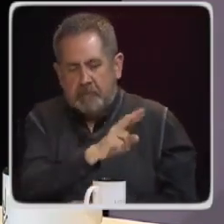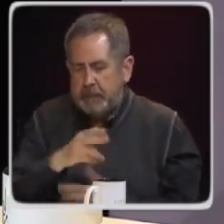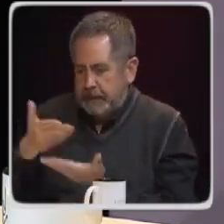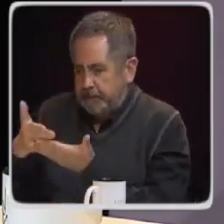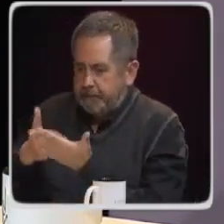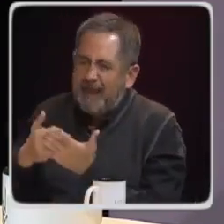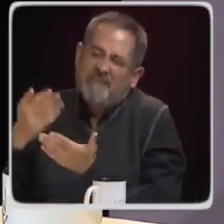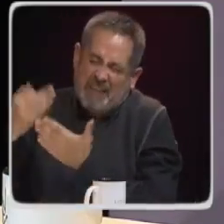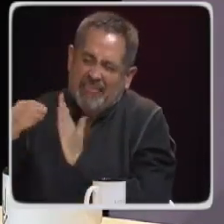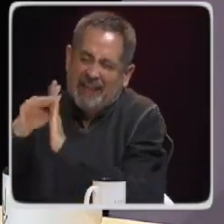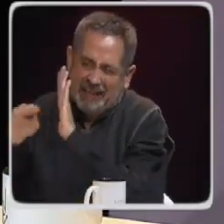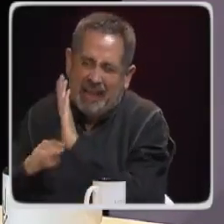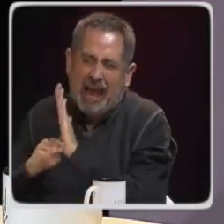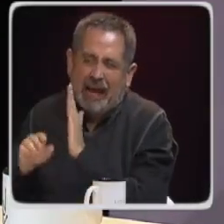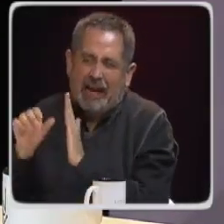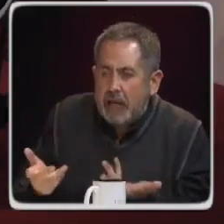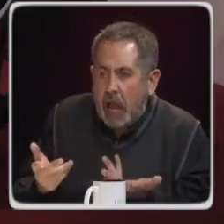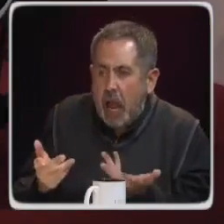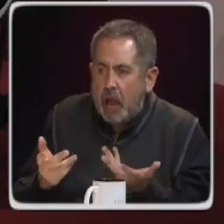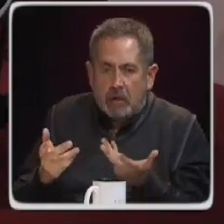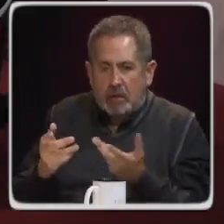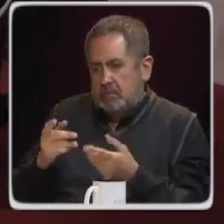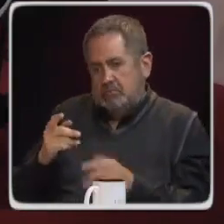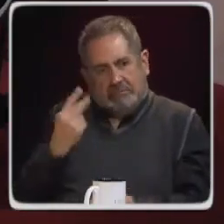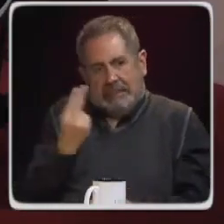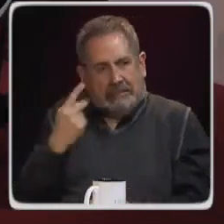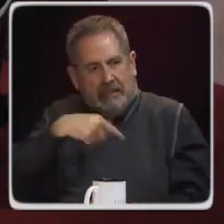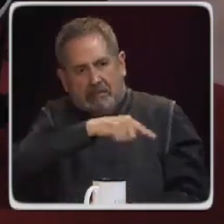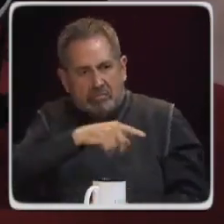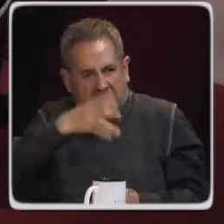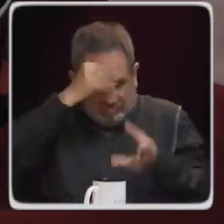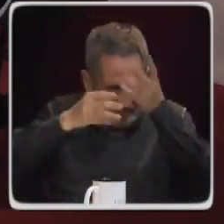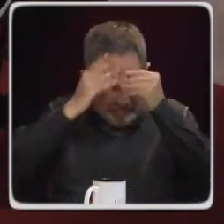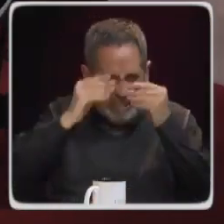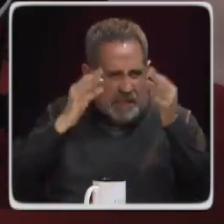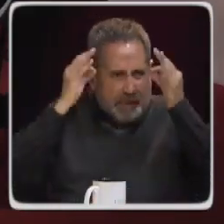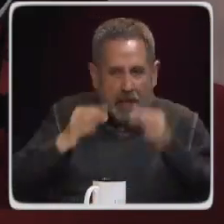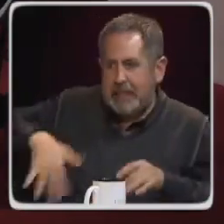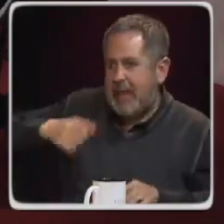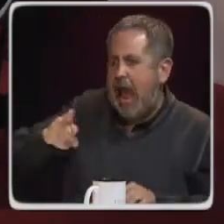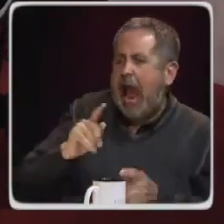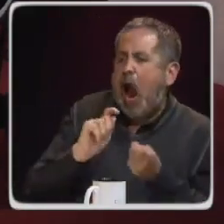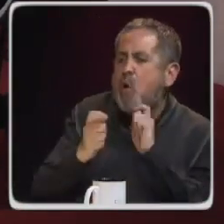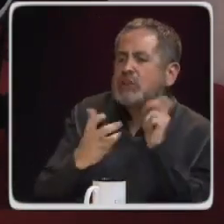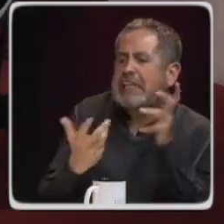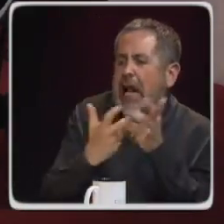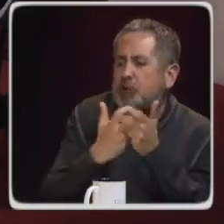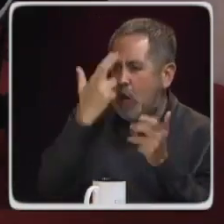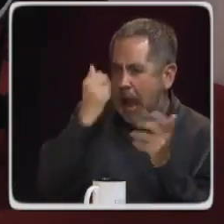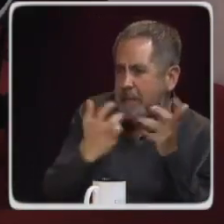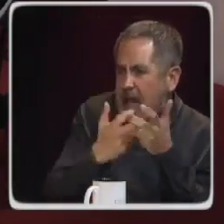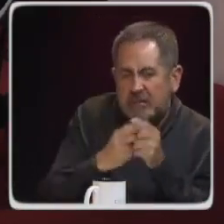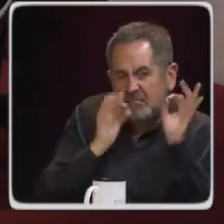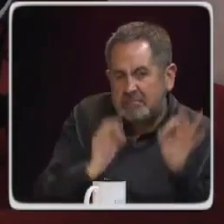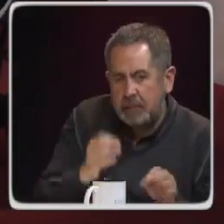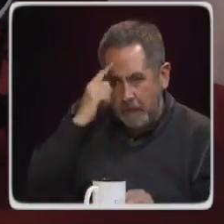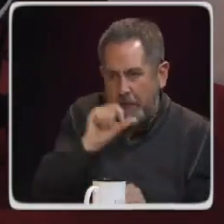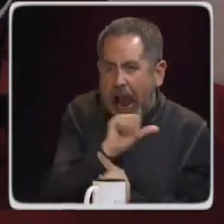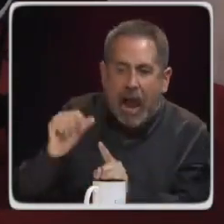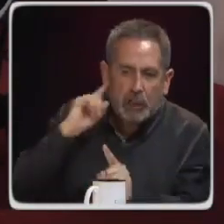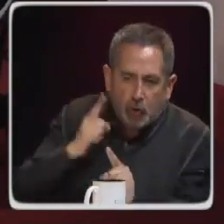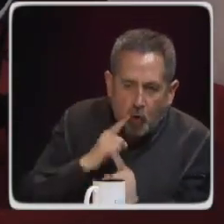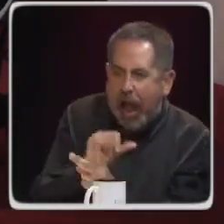sino hacer los ajustes razonables para que puedan tener acceso al trabajo y los sordos puedan entrar a trabajar. Sí, debería abrir más centros,